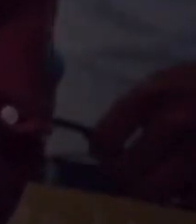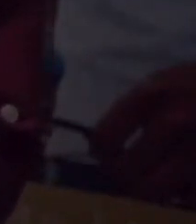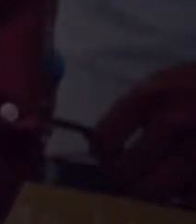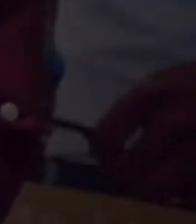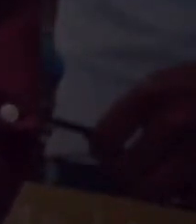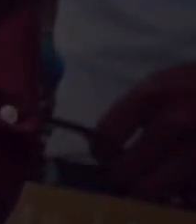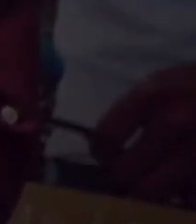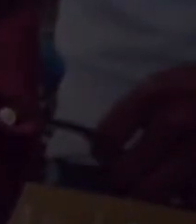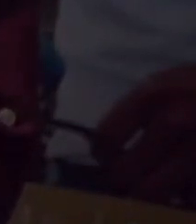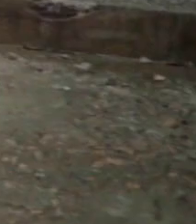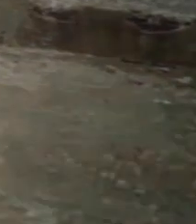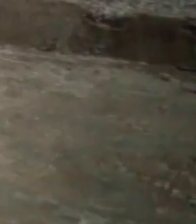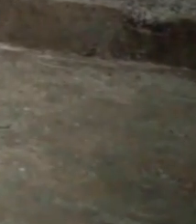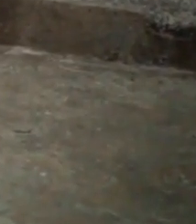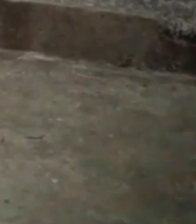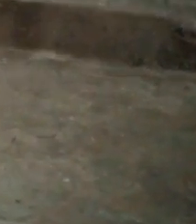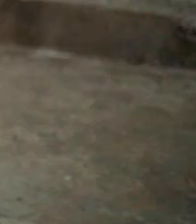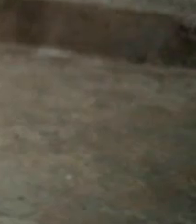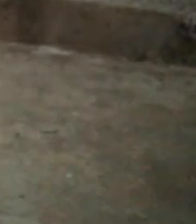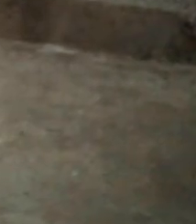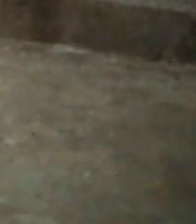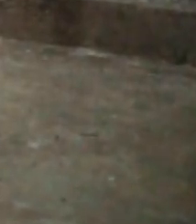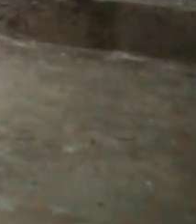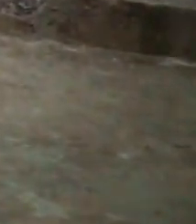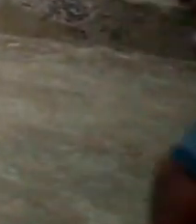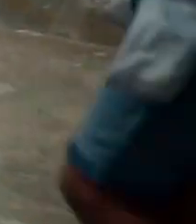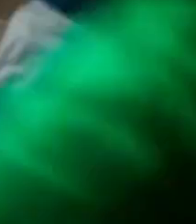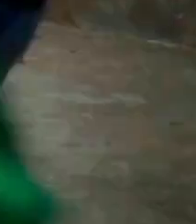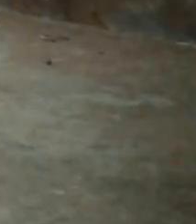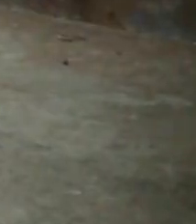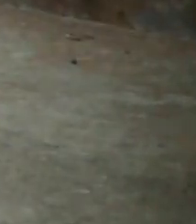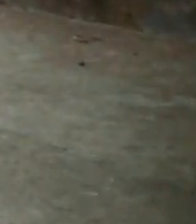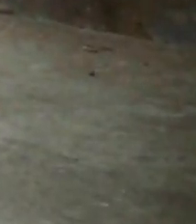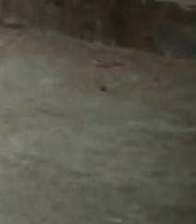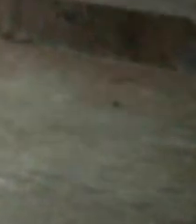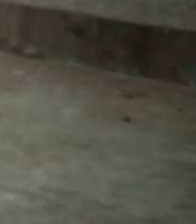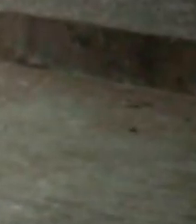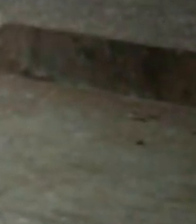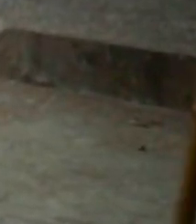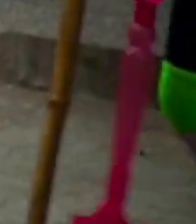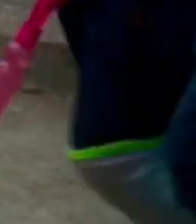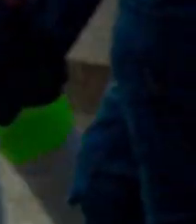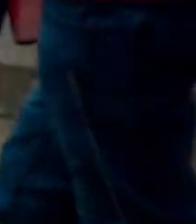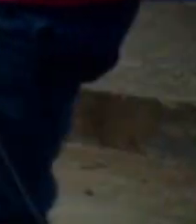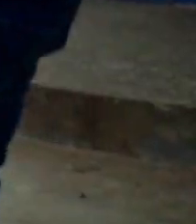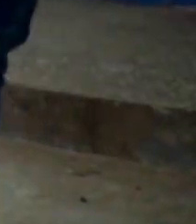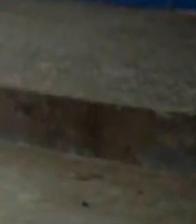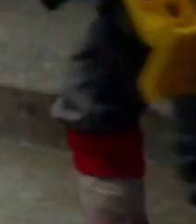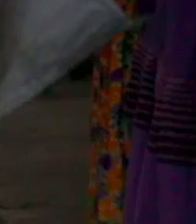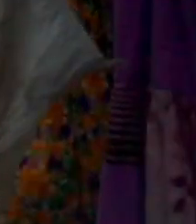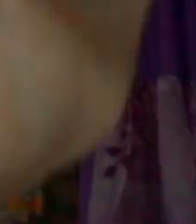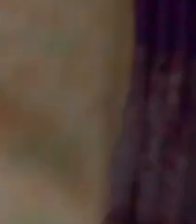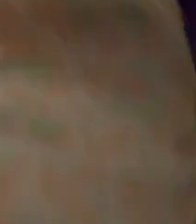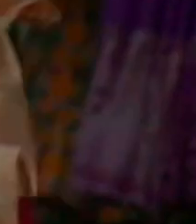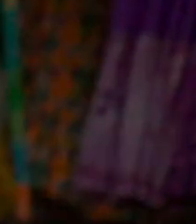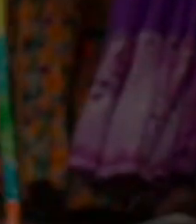sostenibilidad. Nuestro modelo se fundamenta en la recuperación y puesta en valor de la cultura afrocaribeña y del cimarronaje,